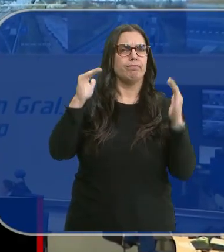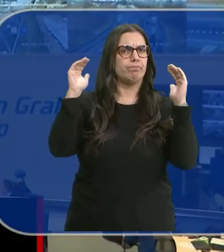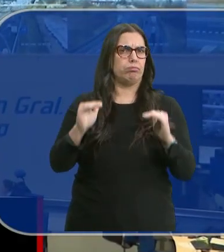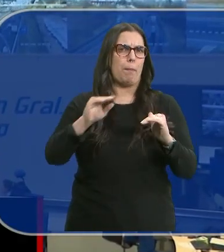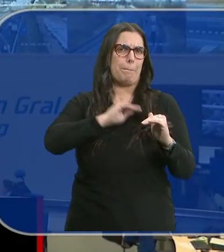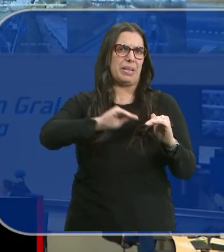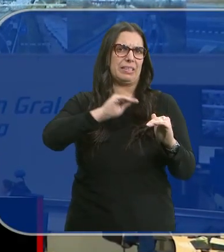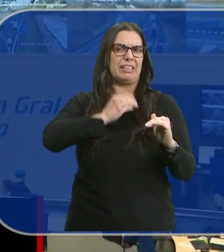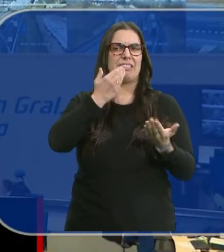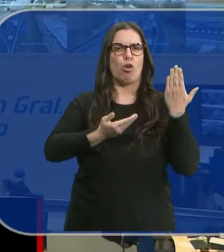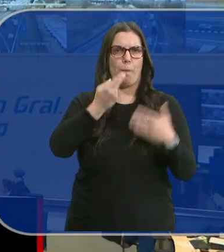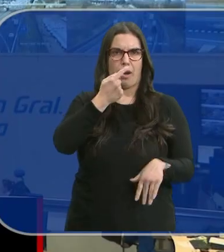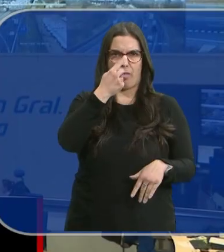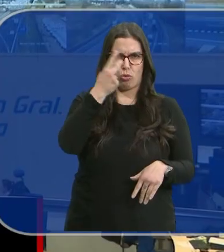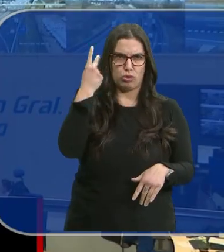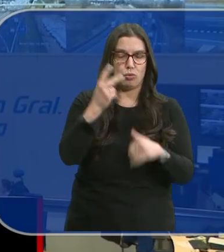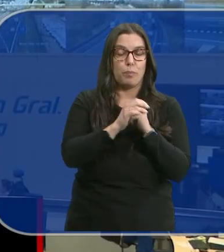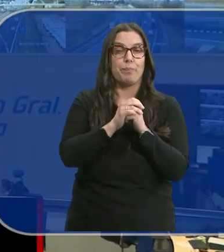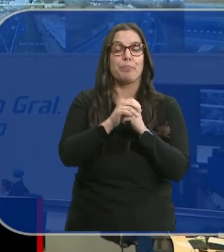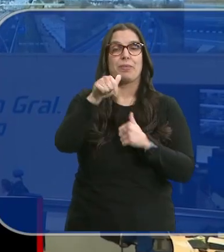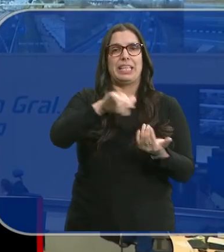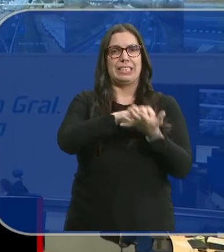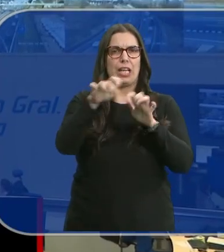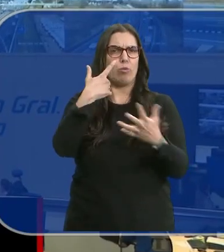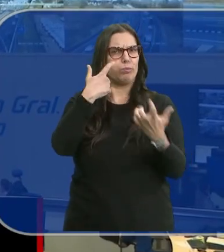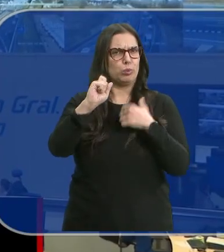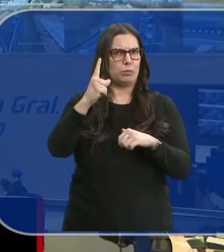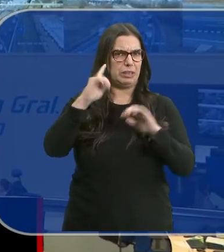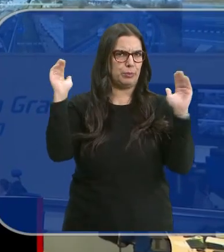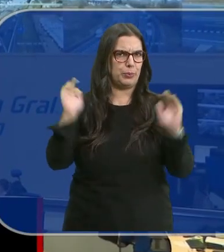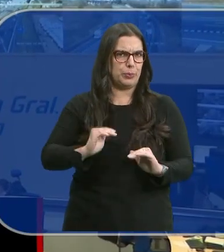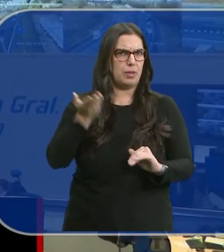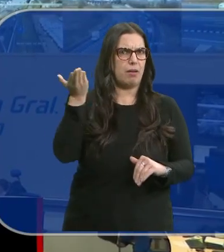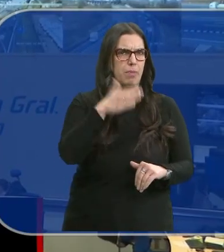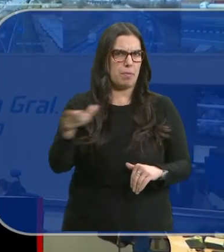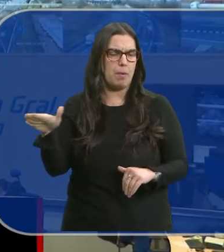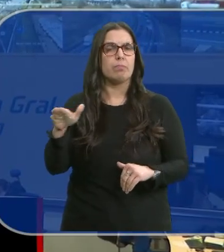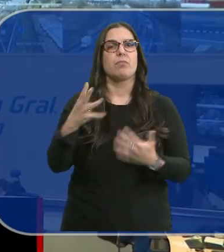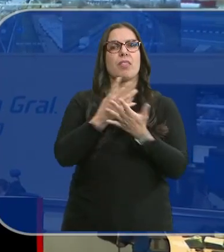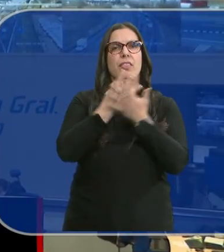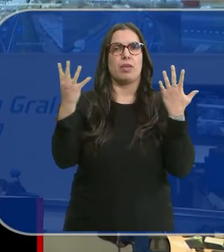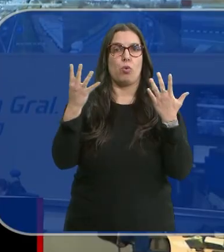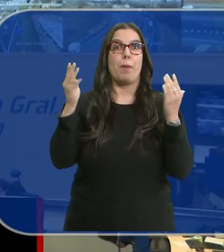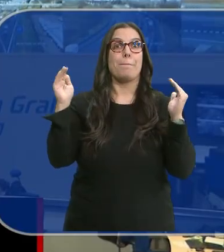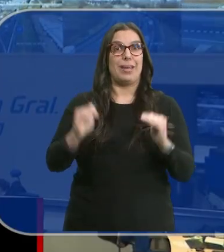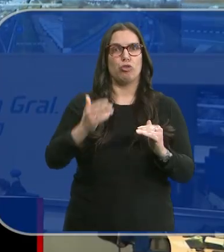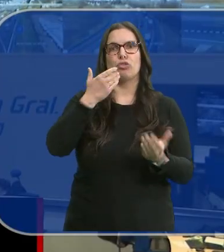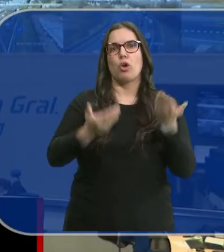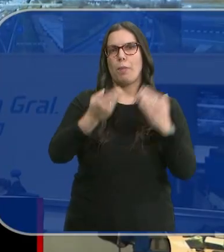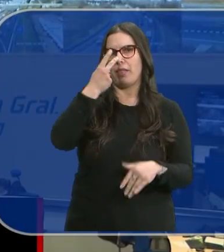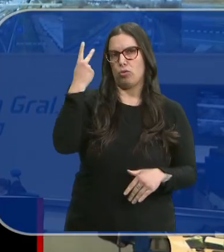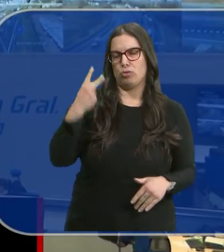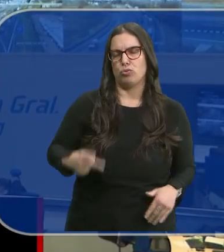significativo respecto al año anterior. En Castilla y León es donde más se ha notado ese descenso de la siniestralidad, 19 víctimas mortales menos que en el